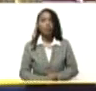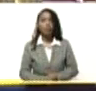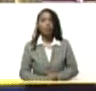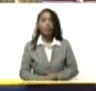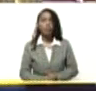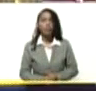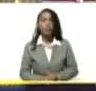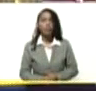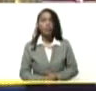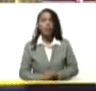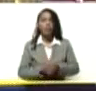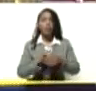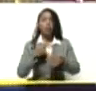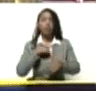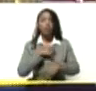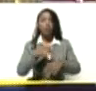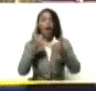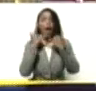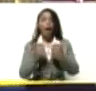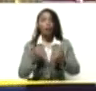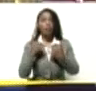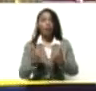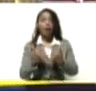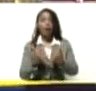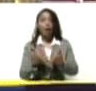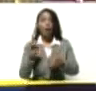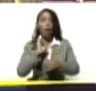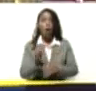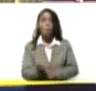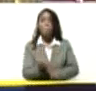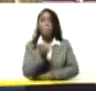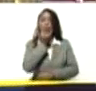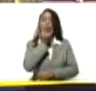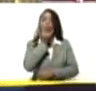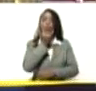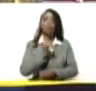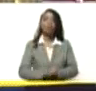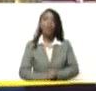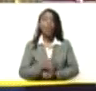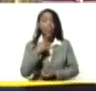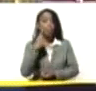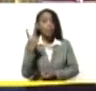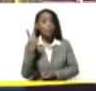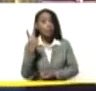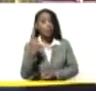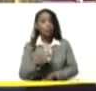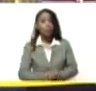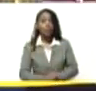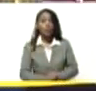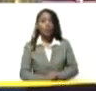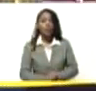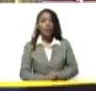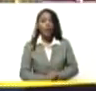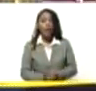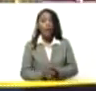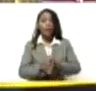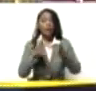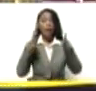O nos renovamos o erramos, decía el gran